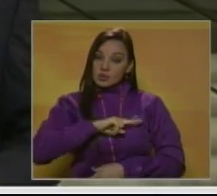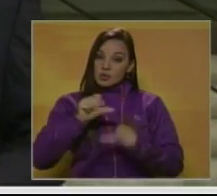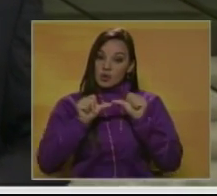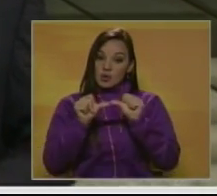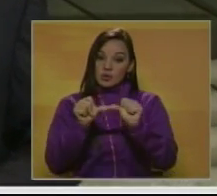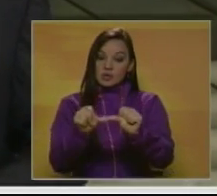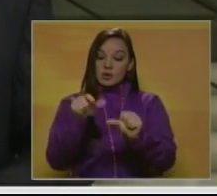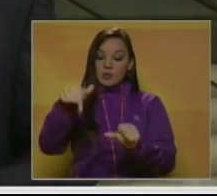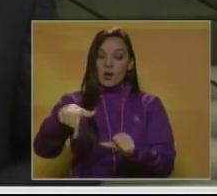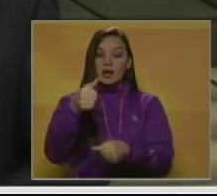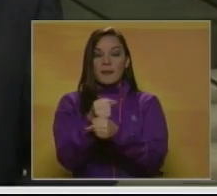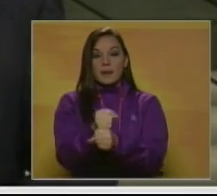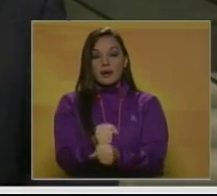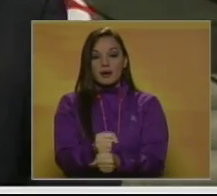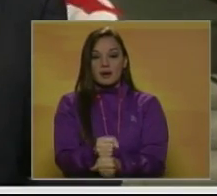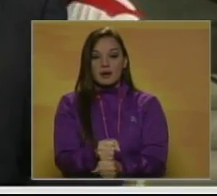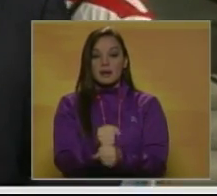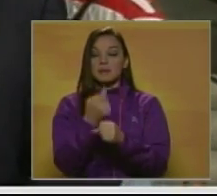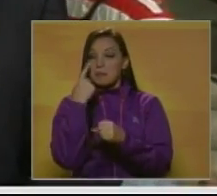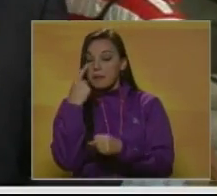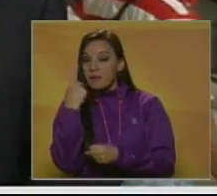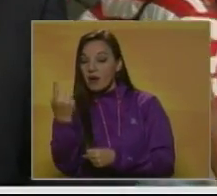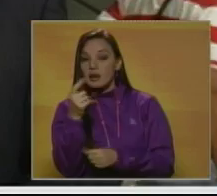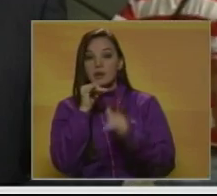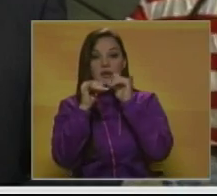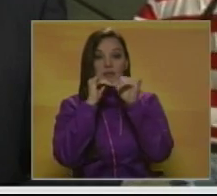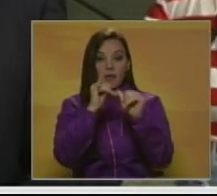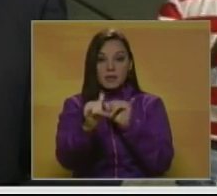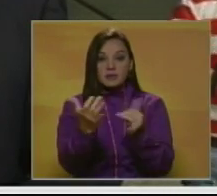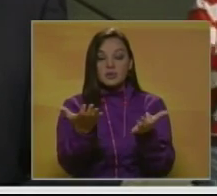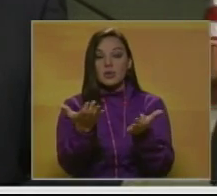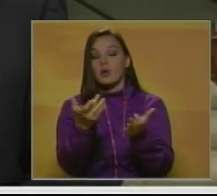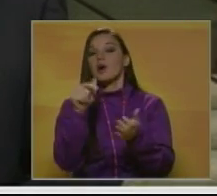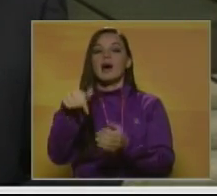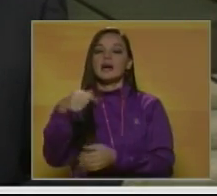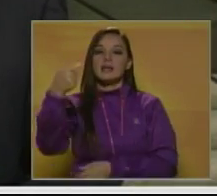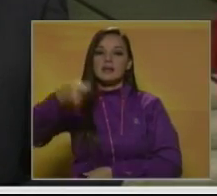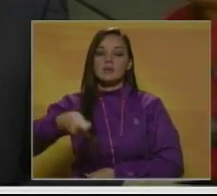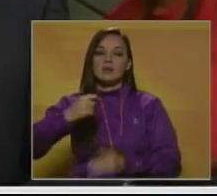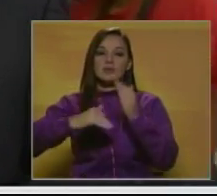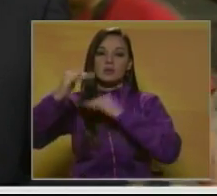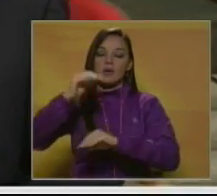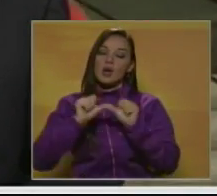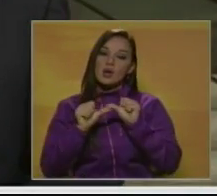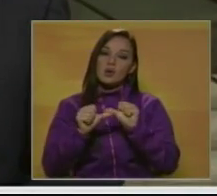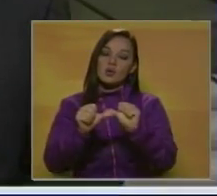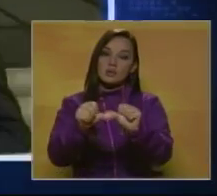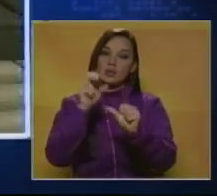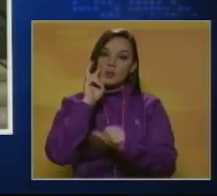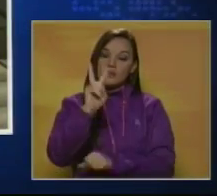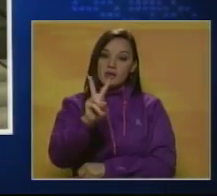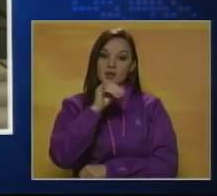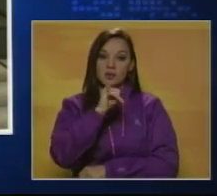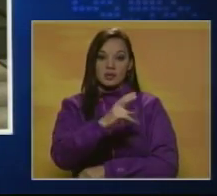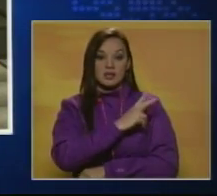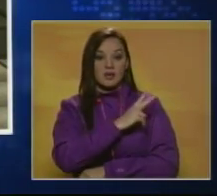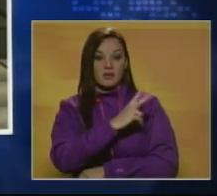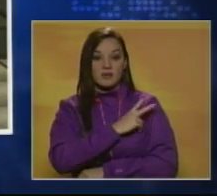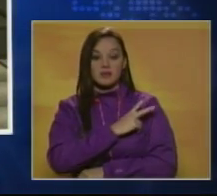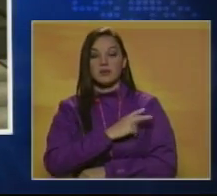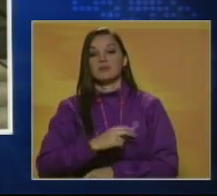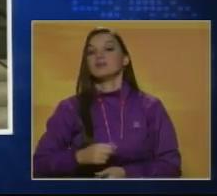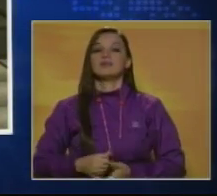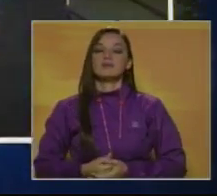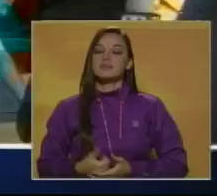aquí esperando que se genere mayor información aquí desde el TSJ. Por ahora sigan con más de la emisión meridiana de Noticiero